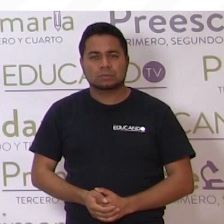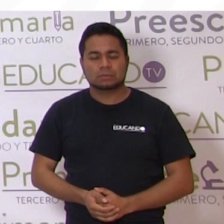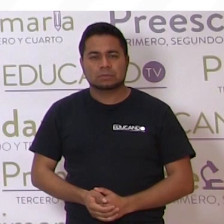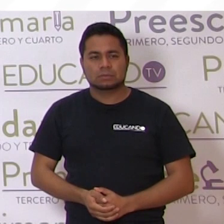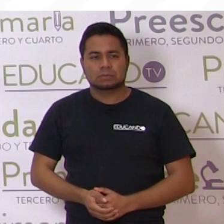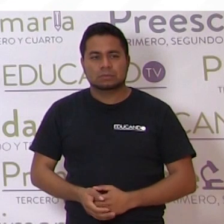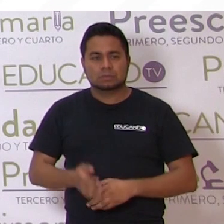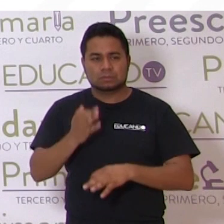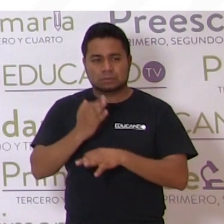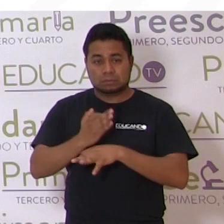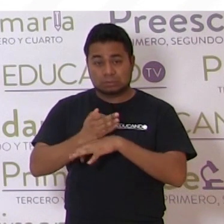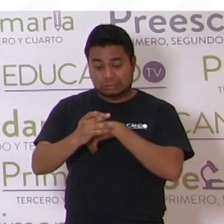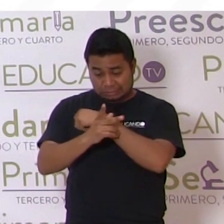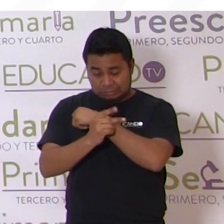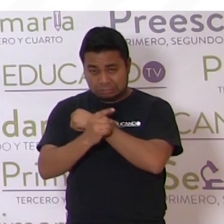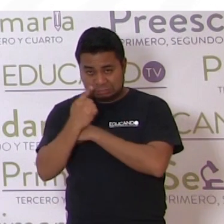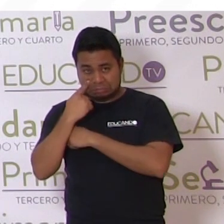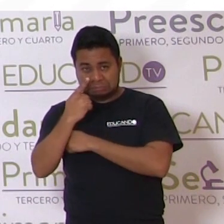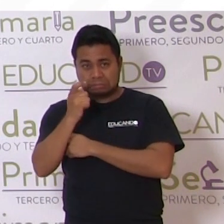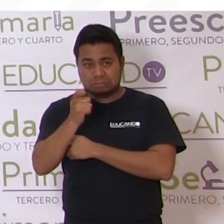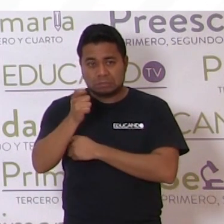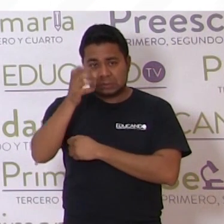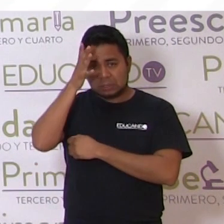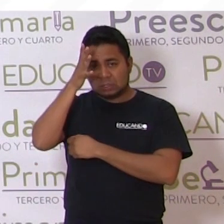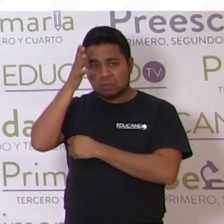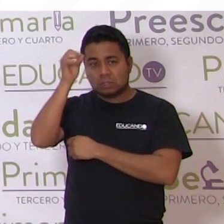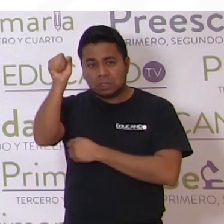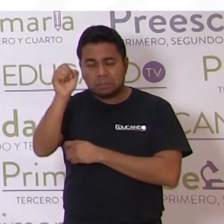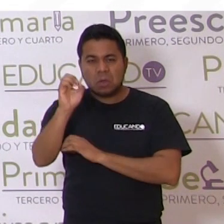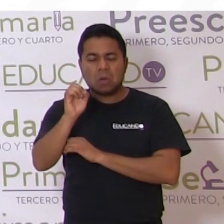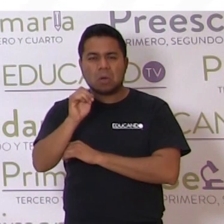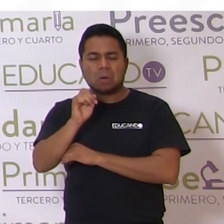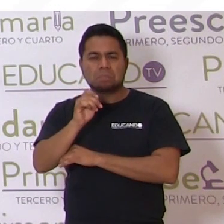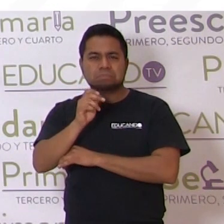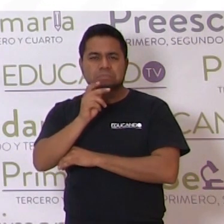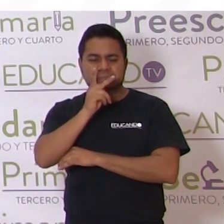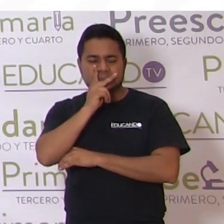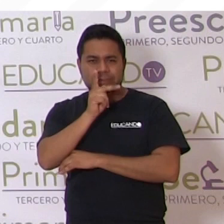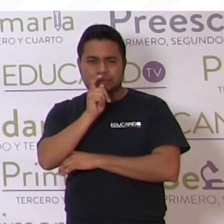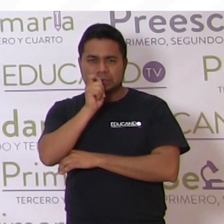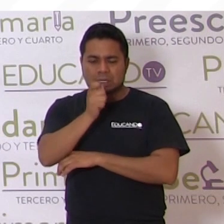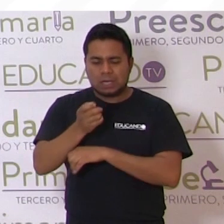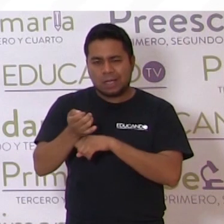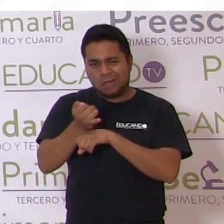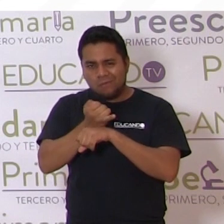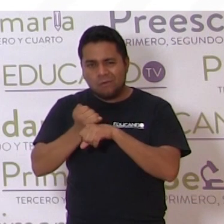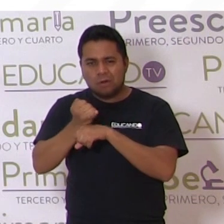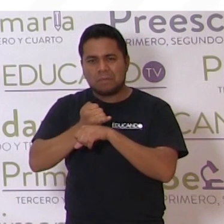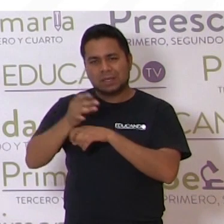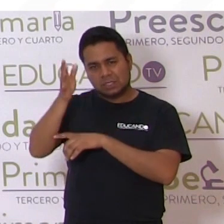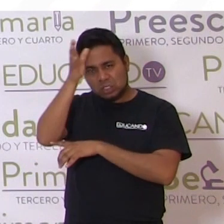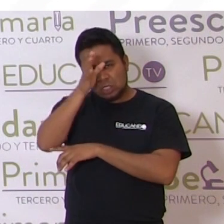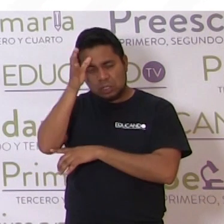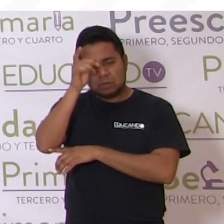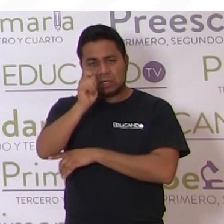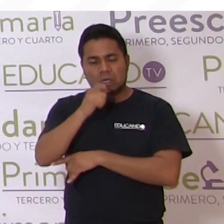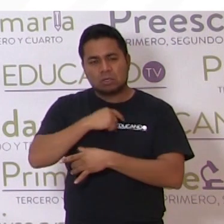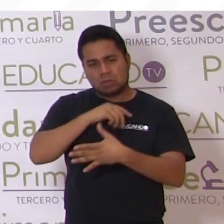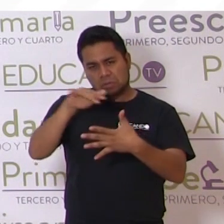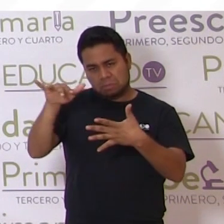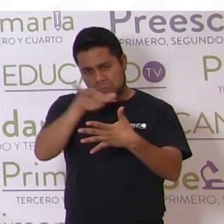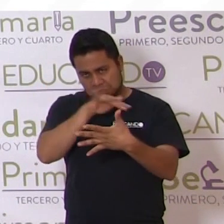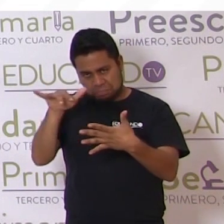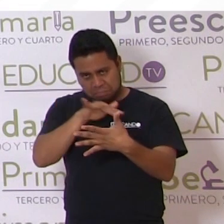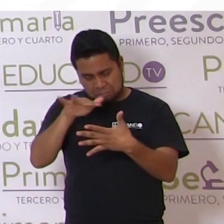Estamos viendo en la pantalla el concepto, noción de lo que es un informe científico. Y lo voy a leer mientras